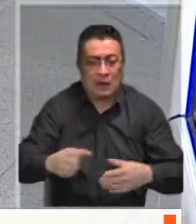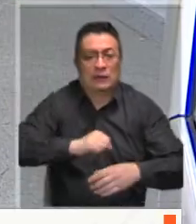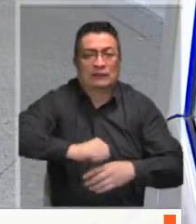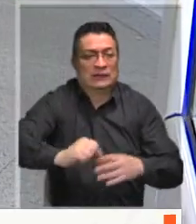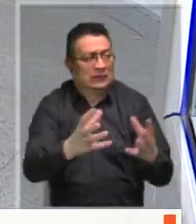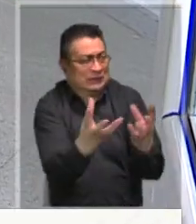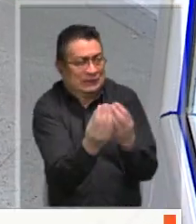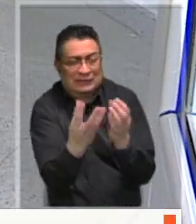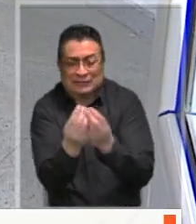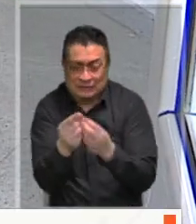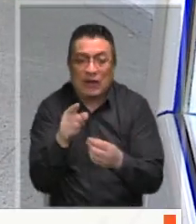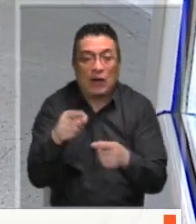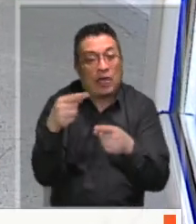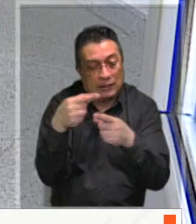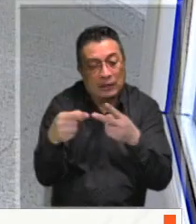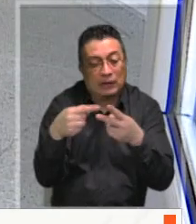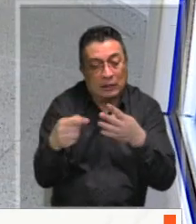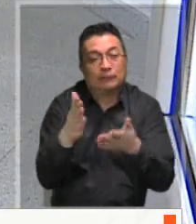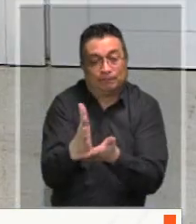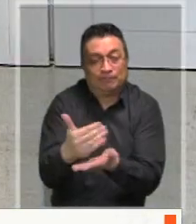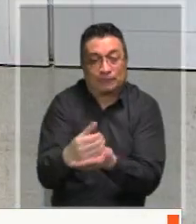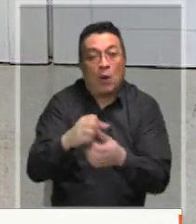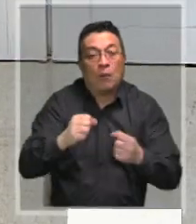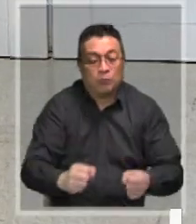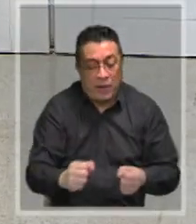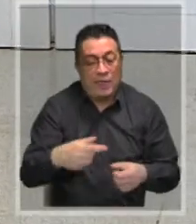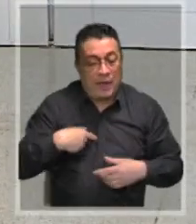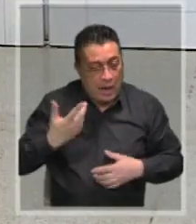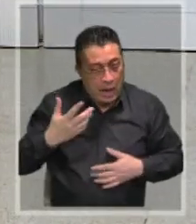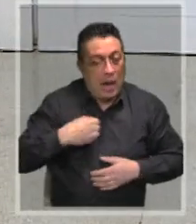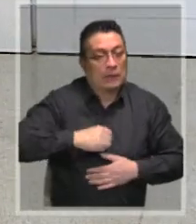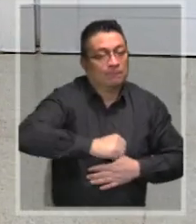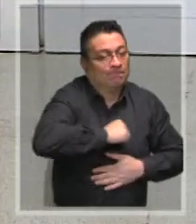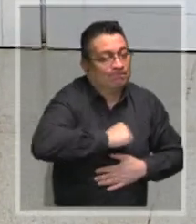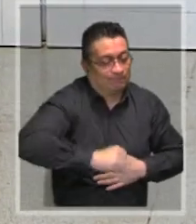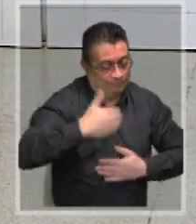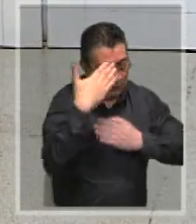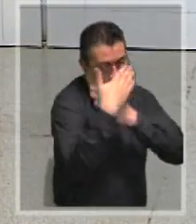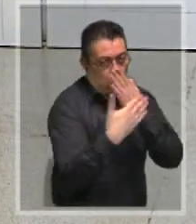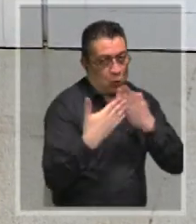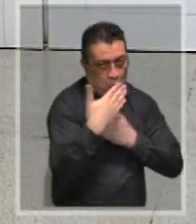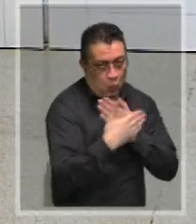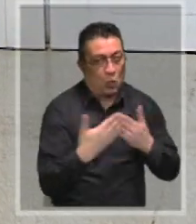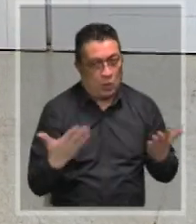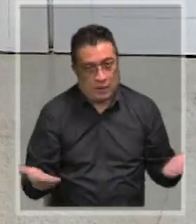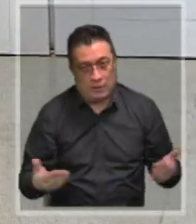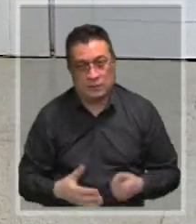aglomeraciones son diferentes medidas que se pueden tomar para seguir cuidándose.